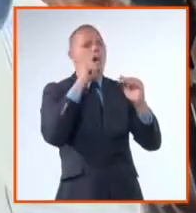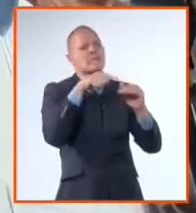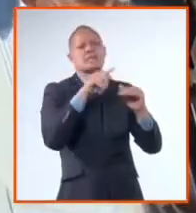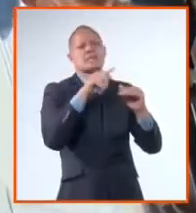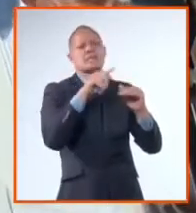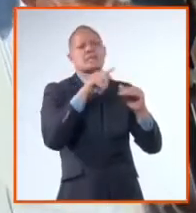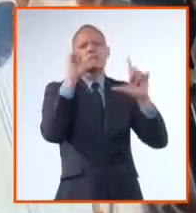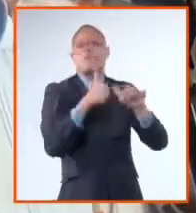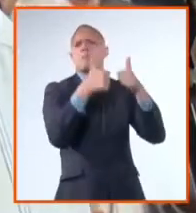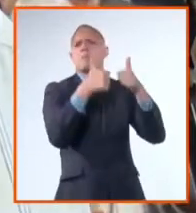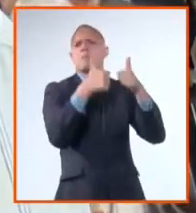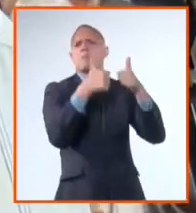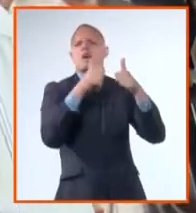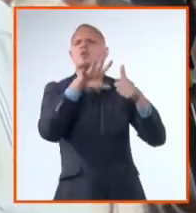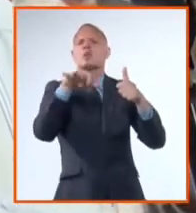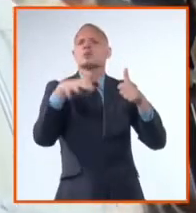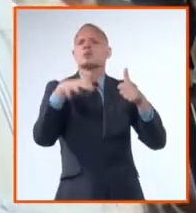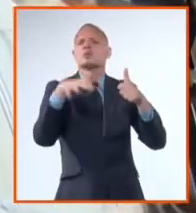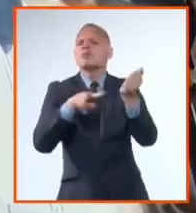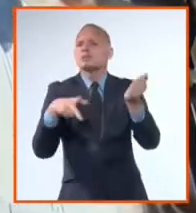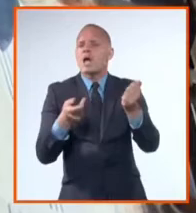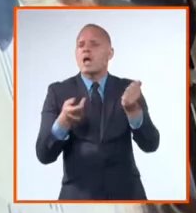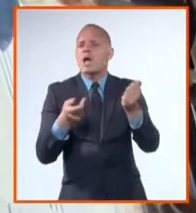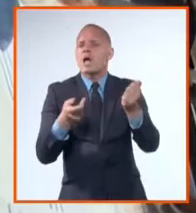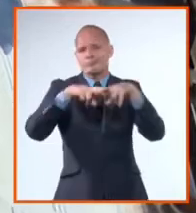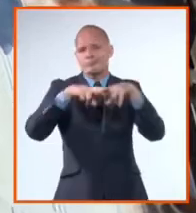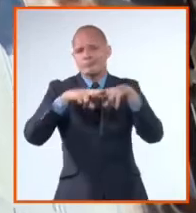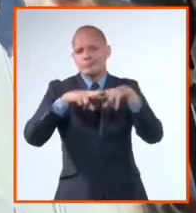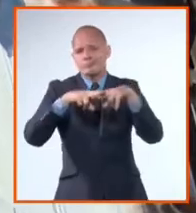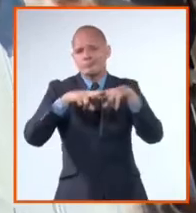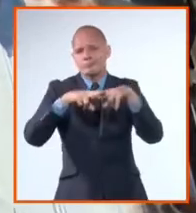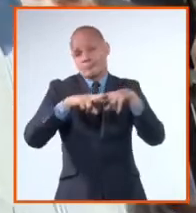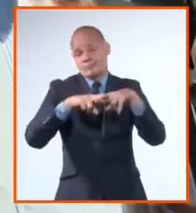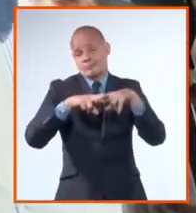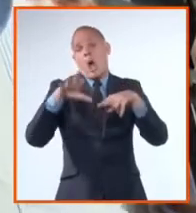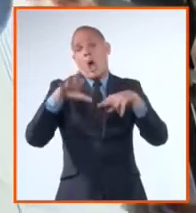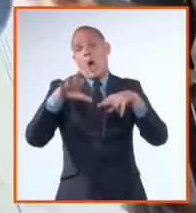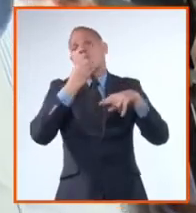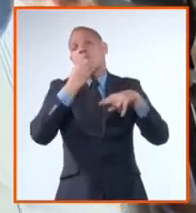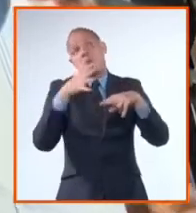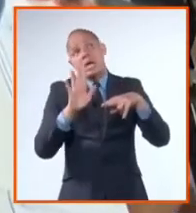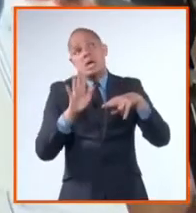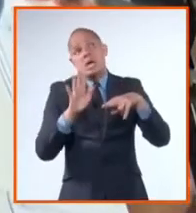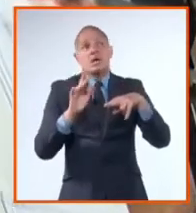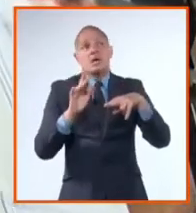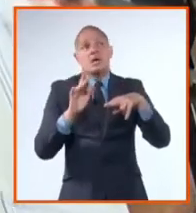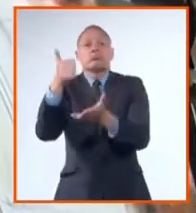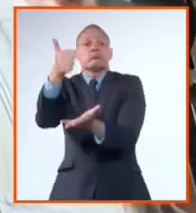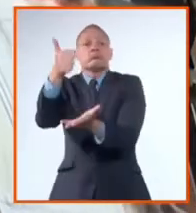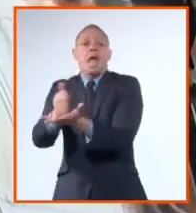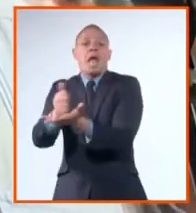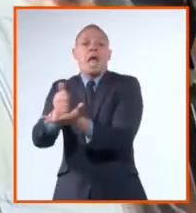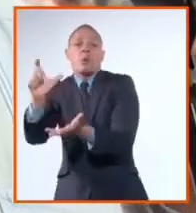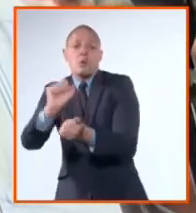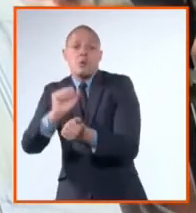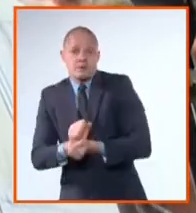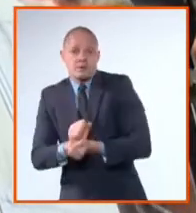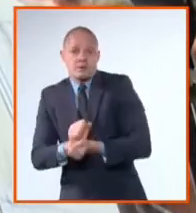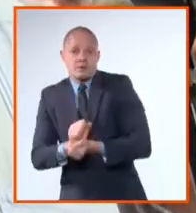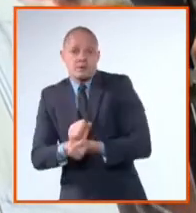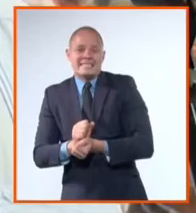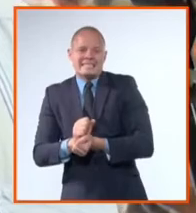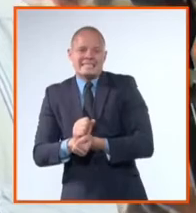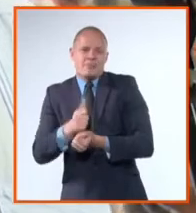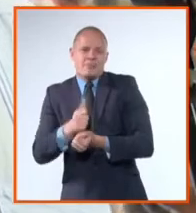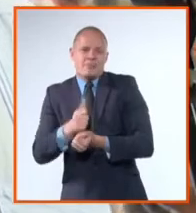país. En ese sentido, lo que había explicado el presidente, nosotros también hemos estado